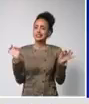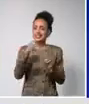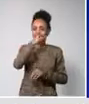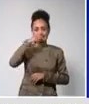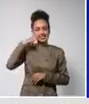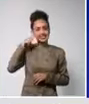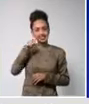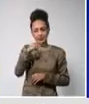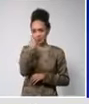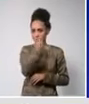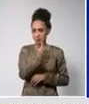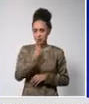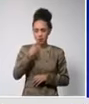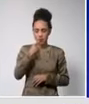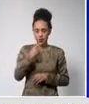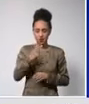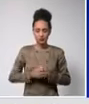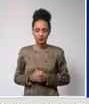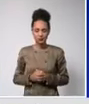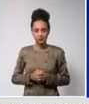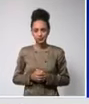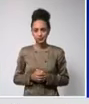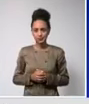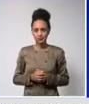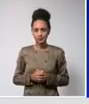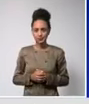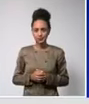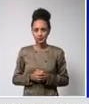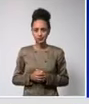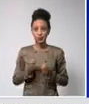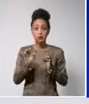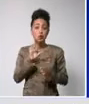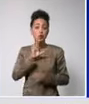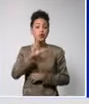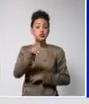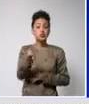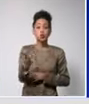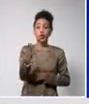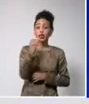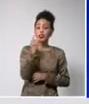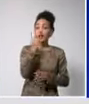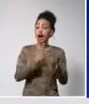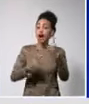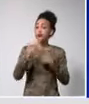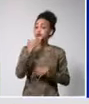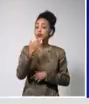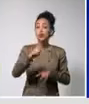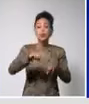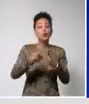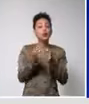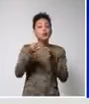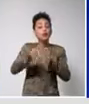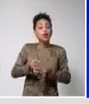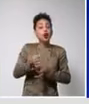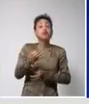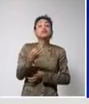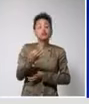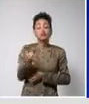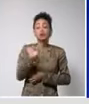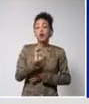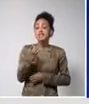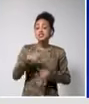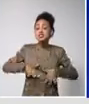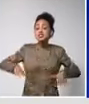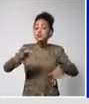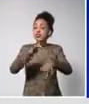decía, y como bien tú dijiste, una luz de esperanza porque realmente todavía la situación